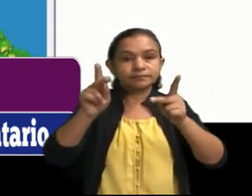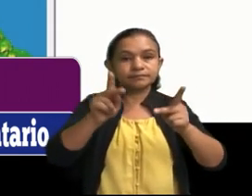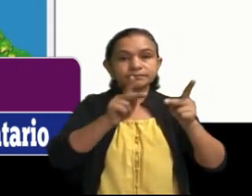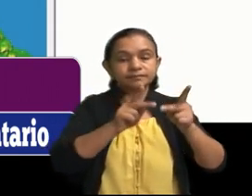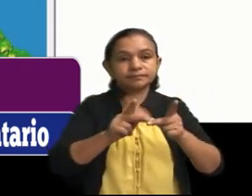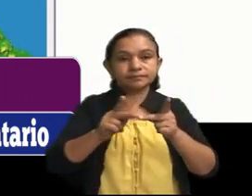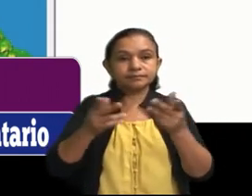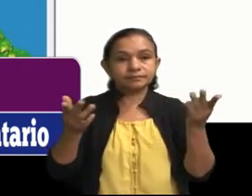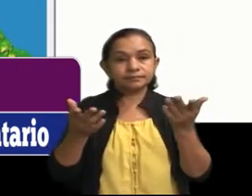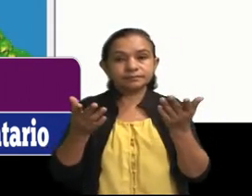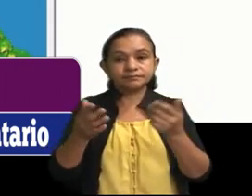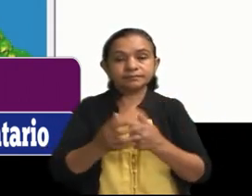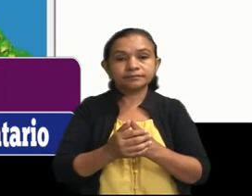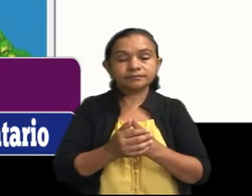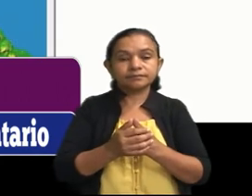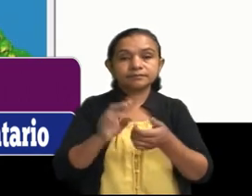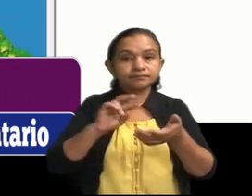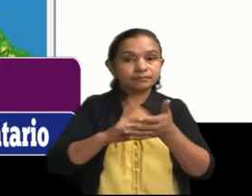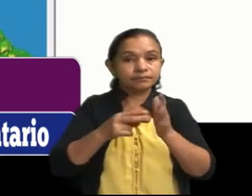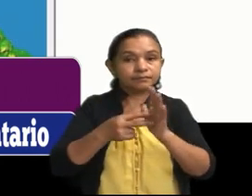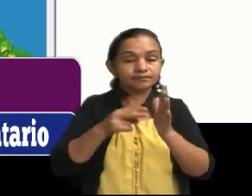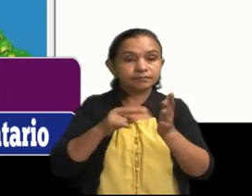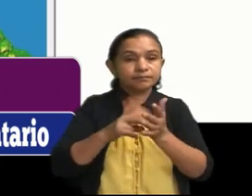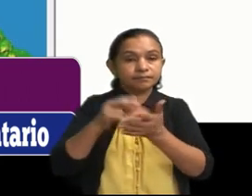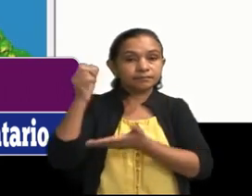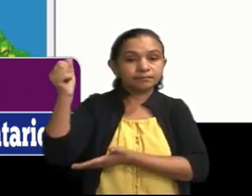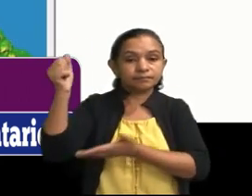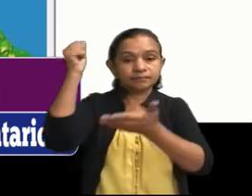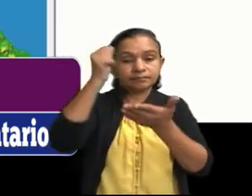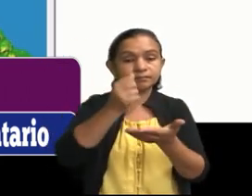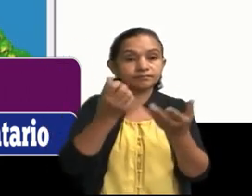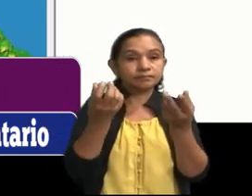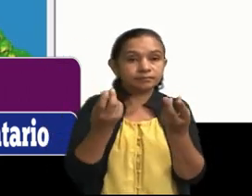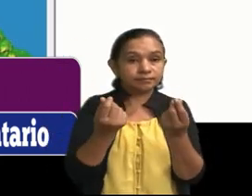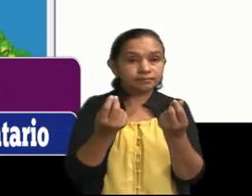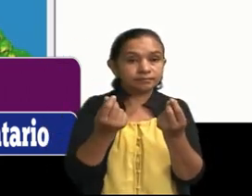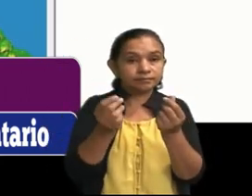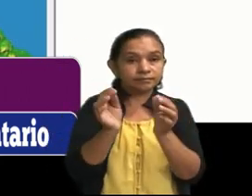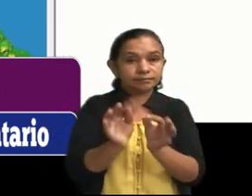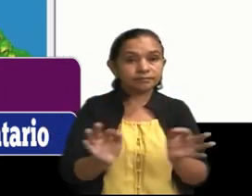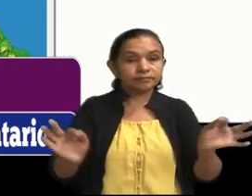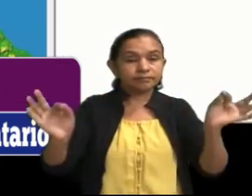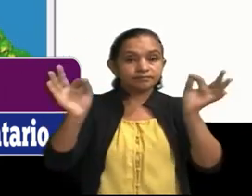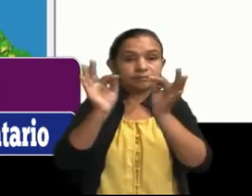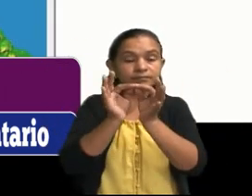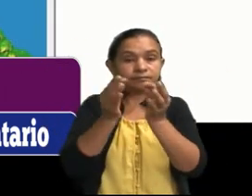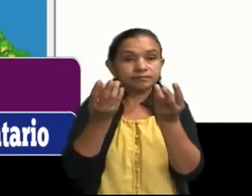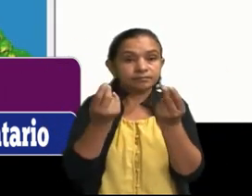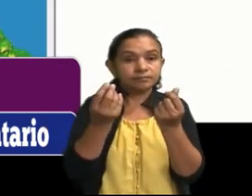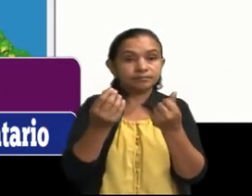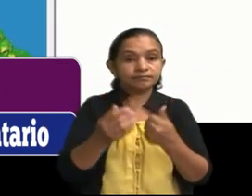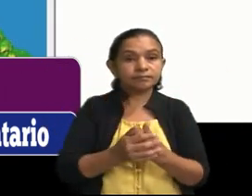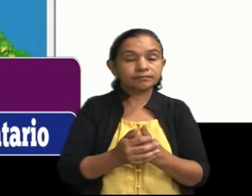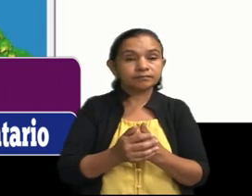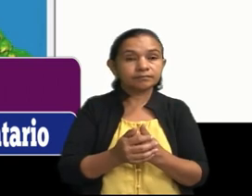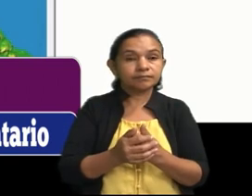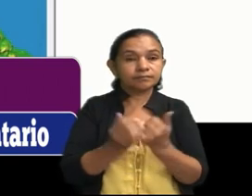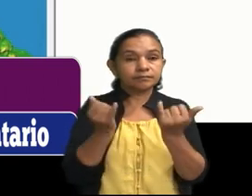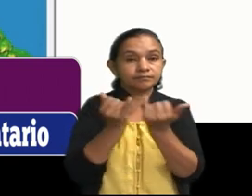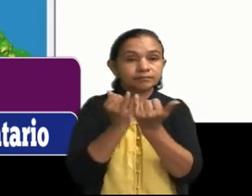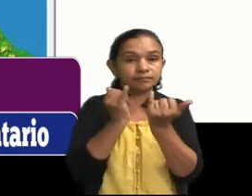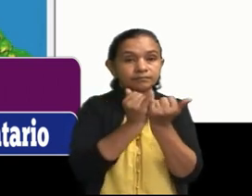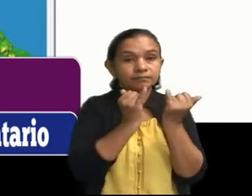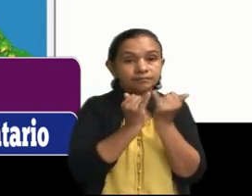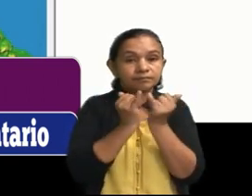que sin duda alguna también ha implicado una inversión importante en cuanto a recursos financieros se refiere, también captación